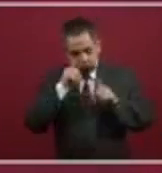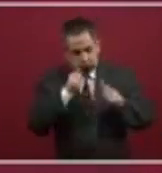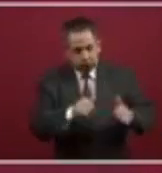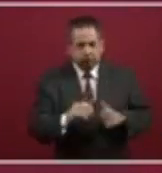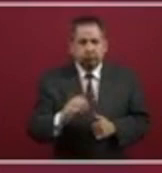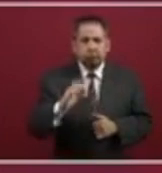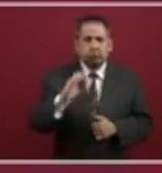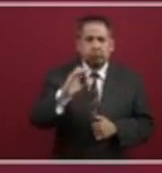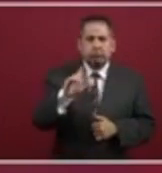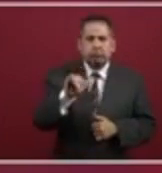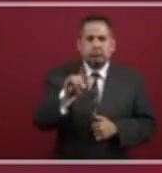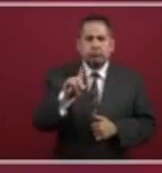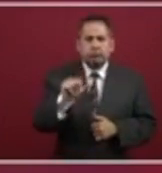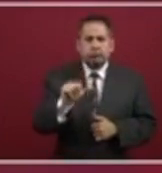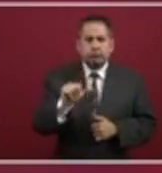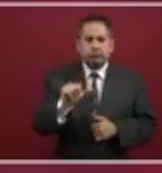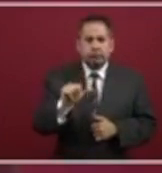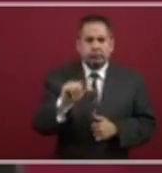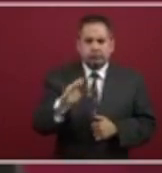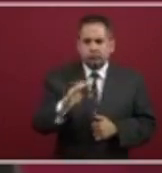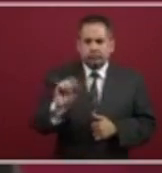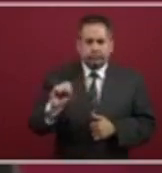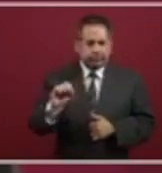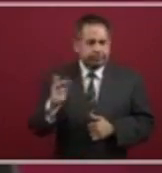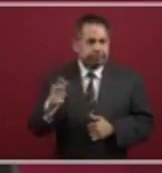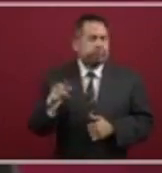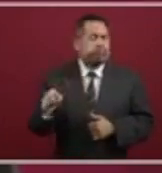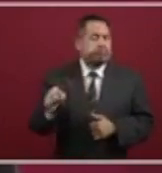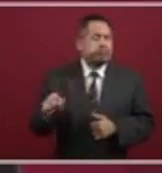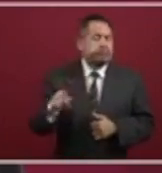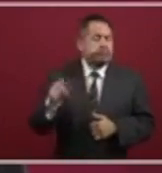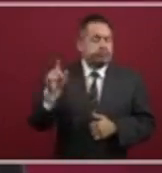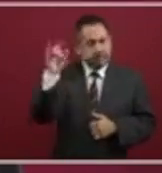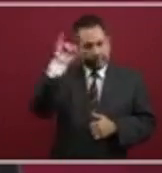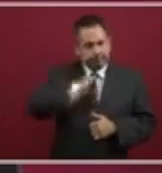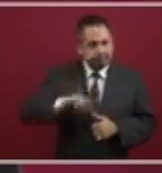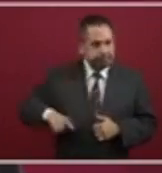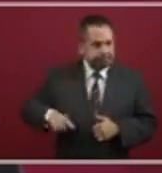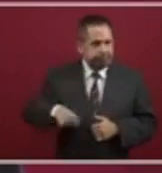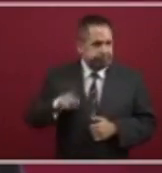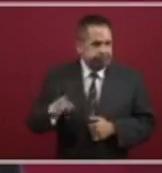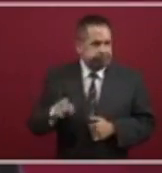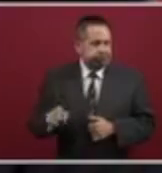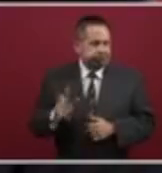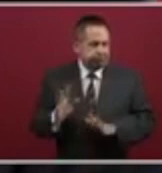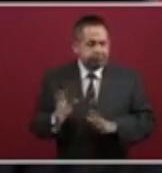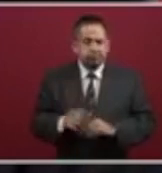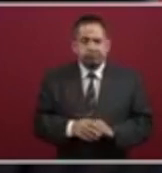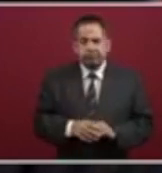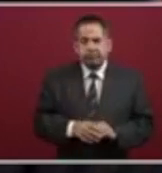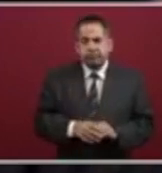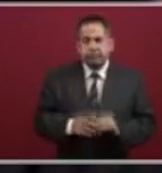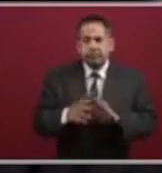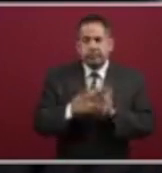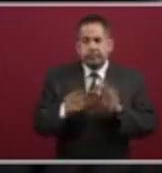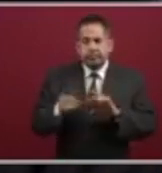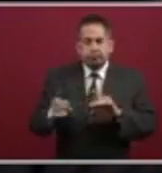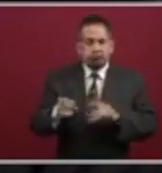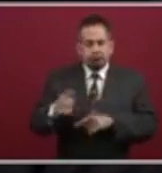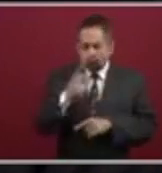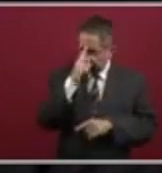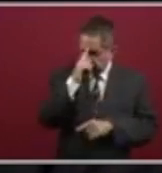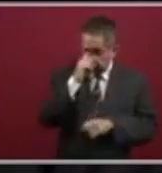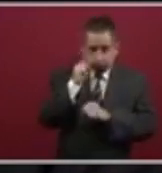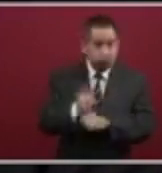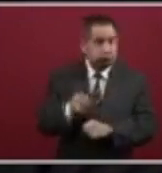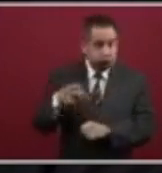Claudia Sheinbaum, la jefa de gobierno, es, además de sus